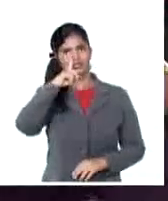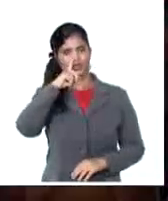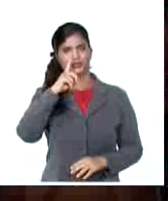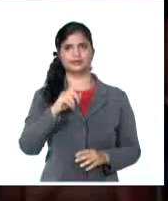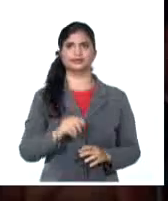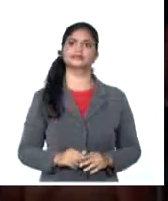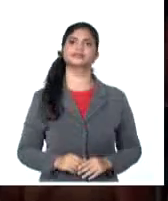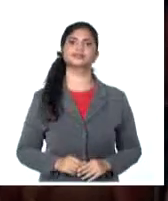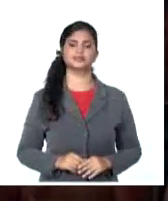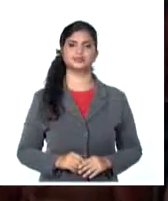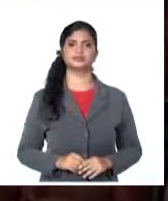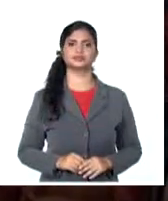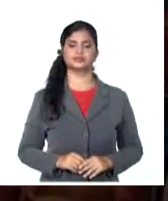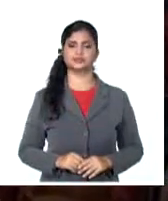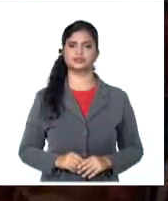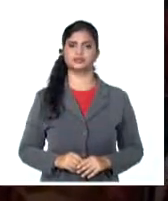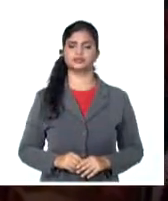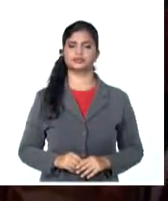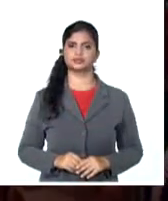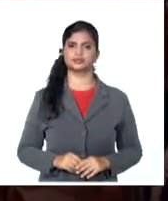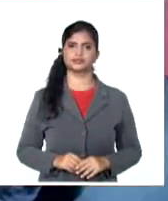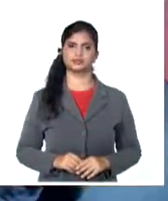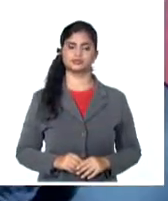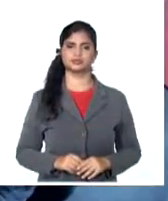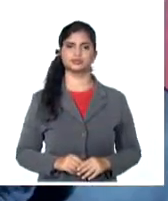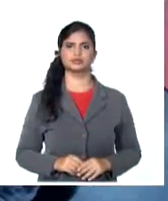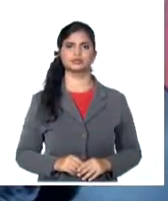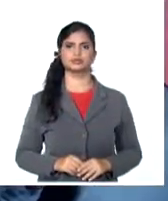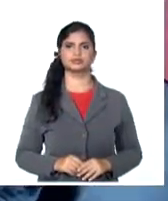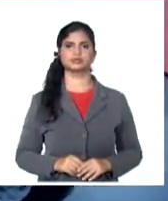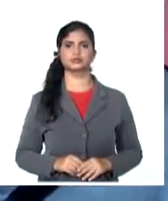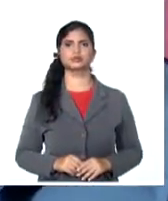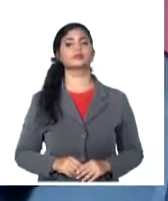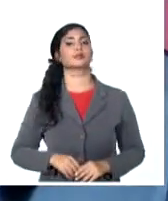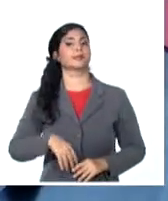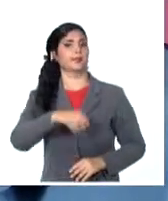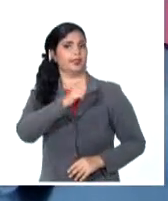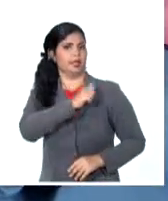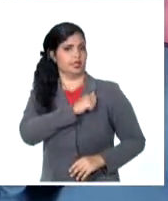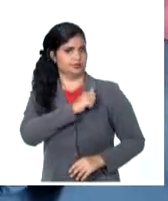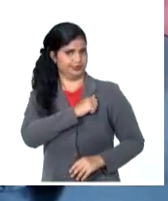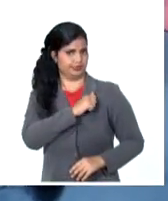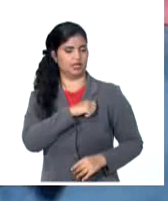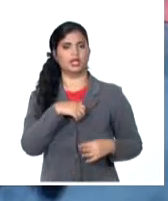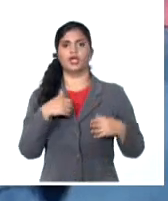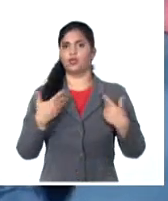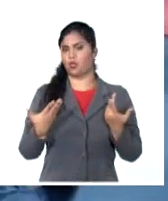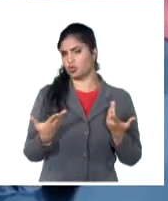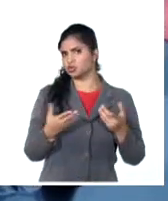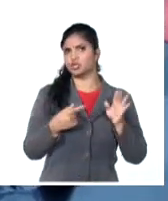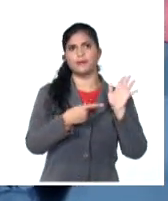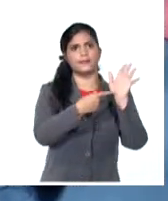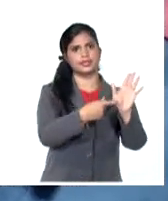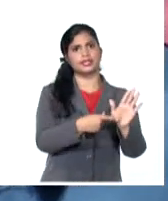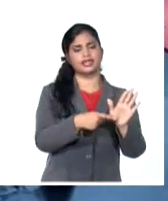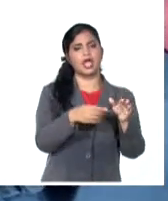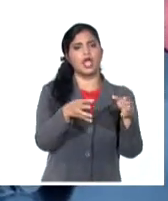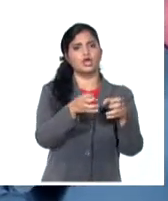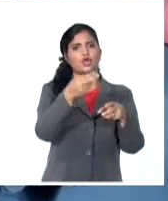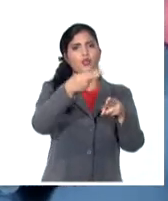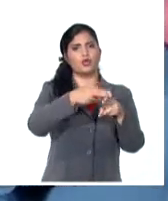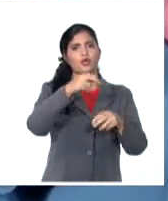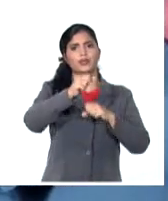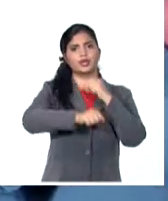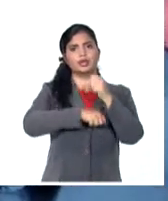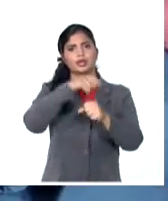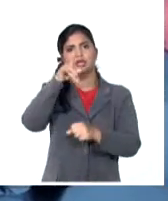todo el repertorio que hemos hecho juntos, más los valores que tenemos nuevos entre los quiniquini, que terminamos un disco